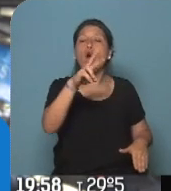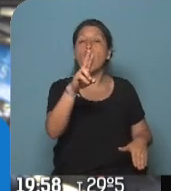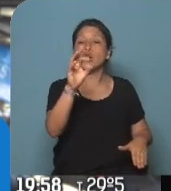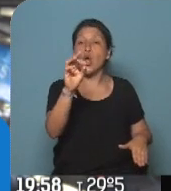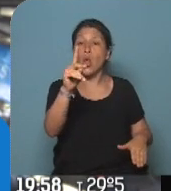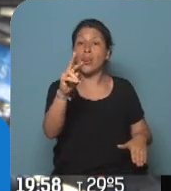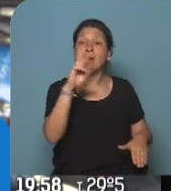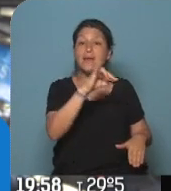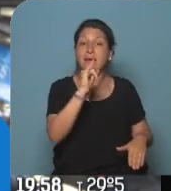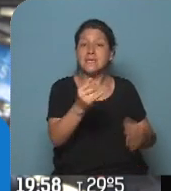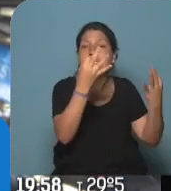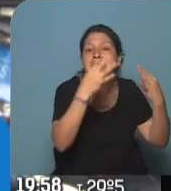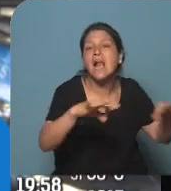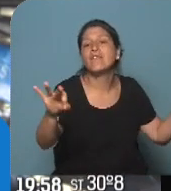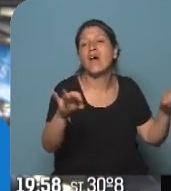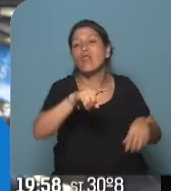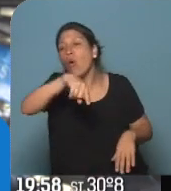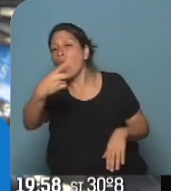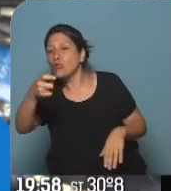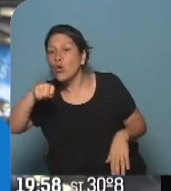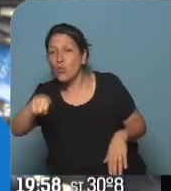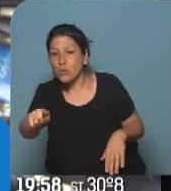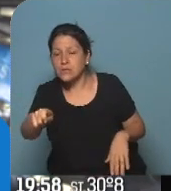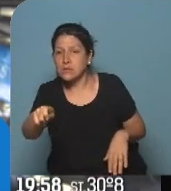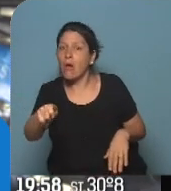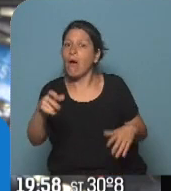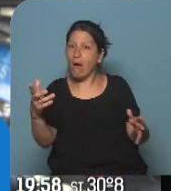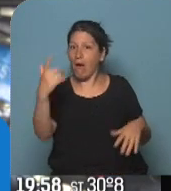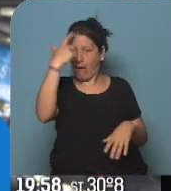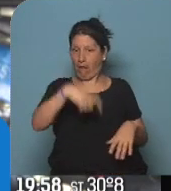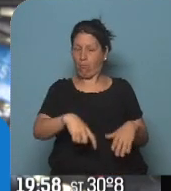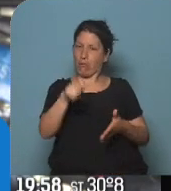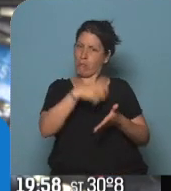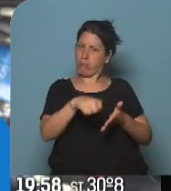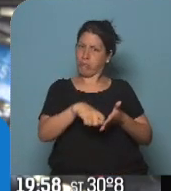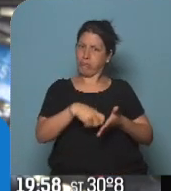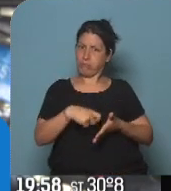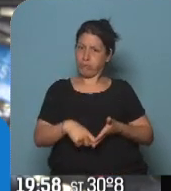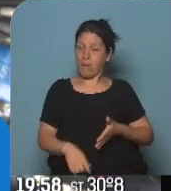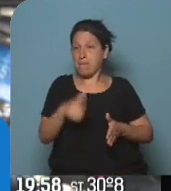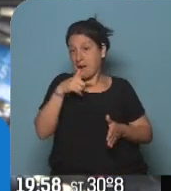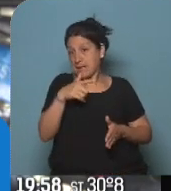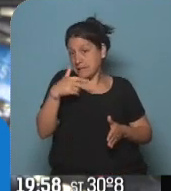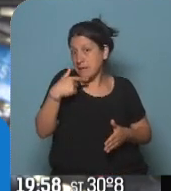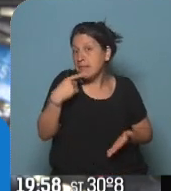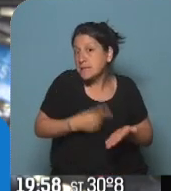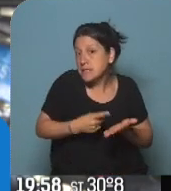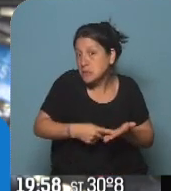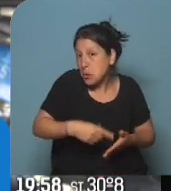expediente. El juez Bonadío aceptó el testimonio y tomaría medidas en las próximas horas.